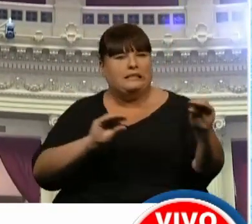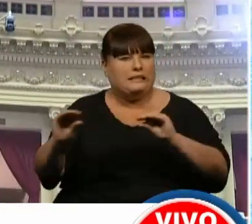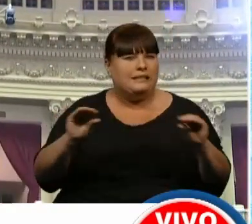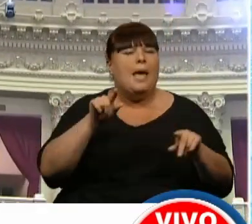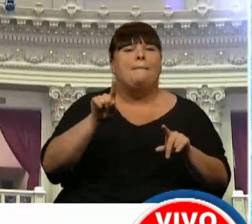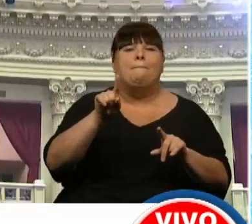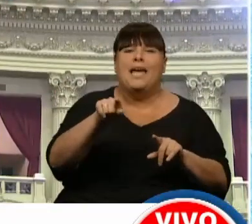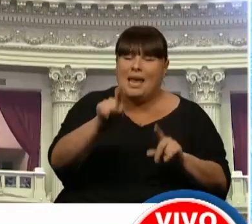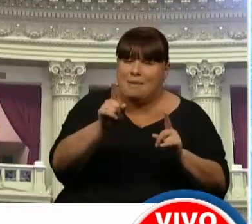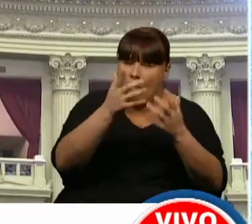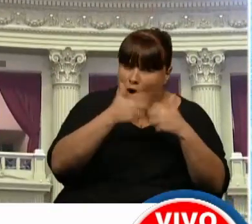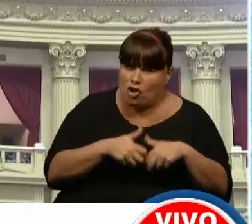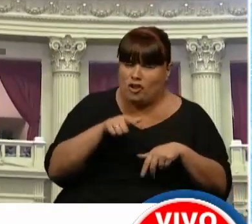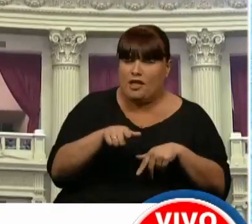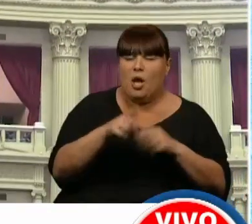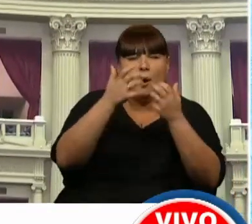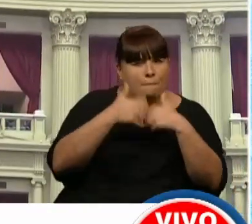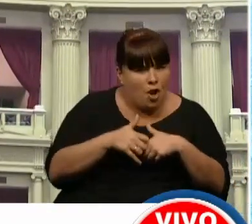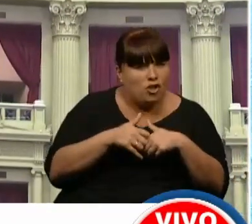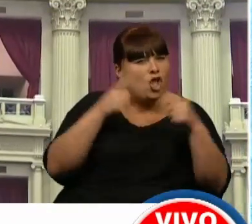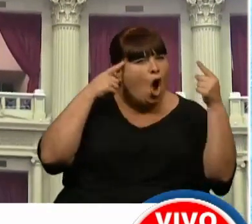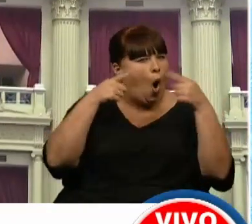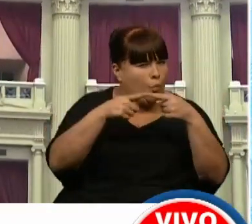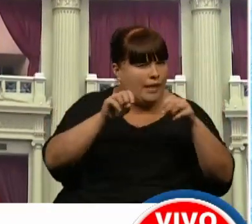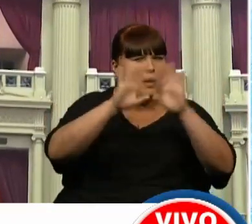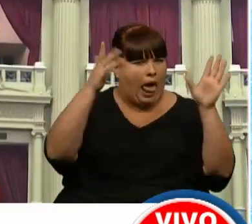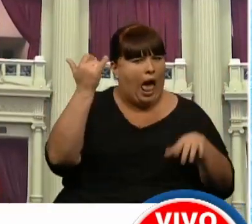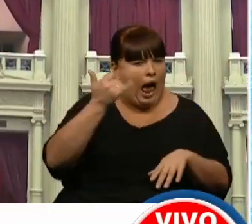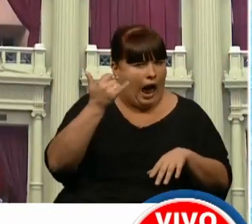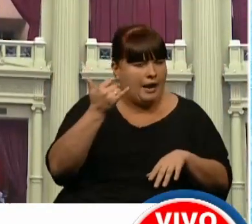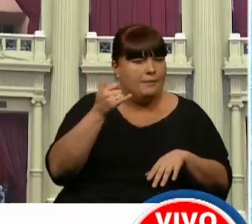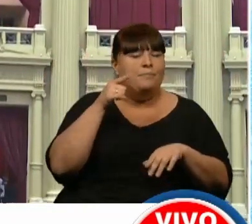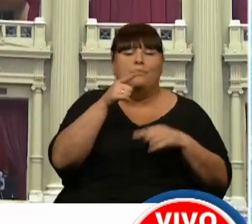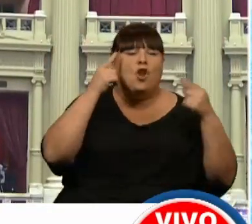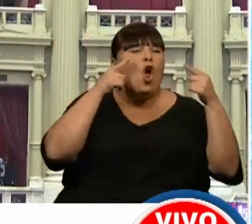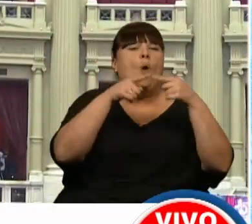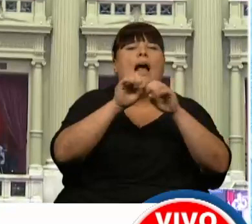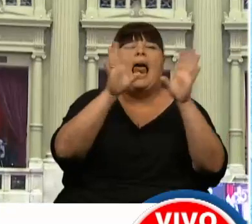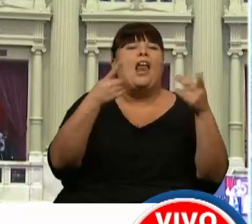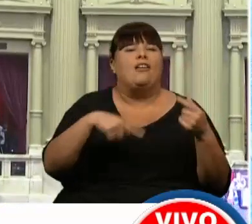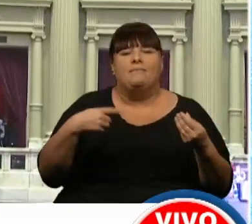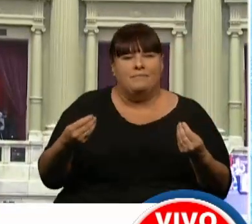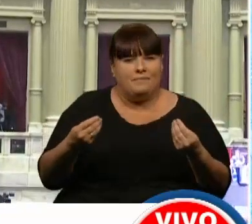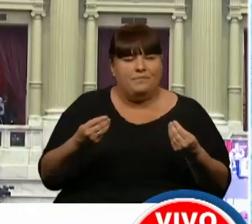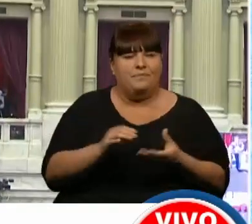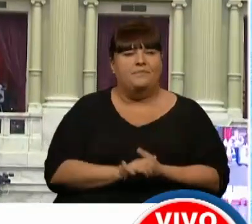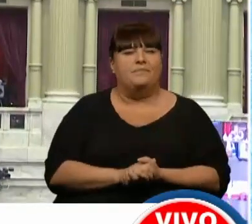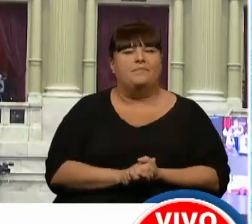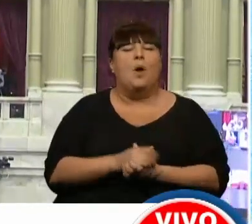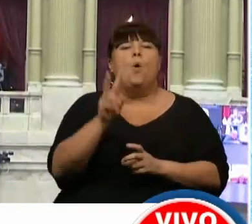este proyecto tiene un objetivo claro y ese objetivo claro es